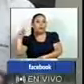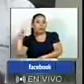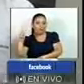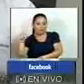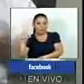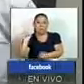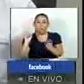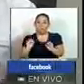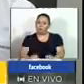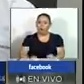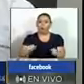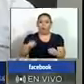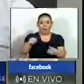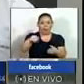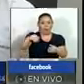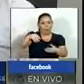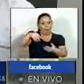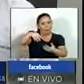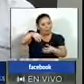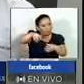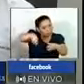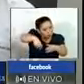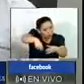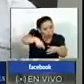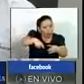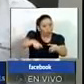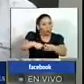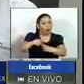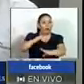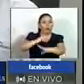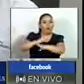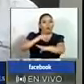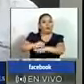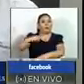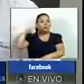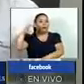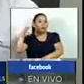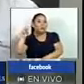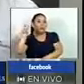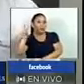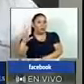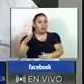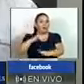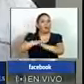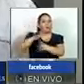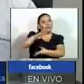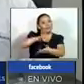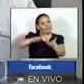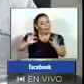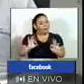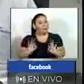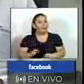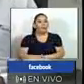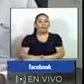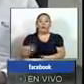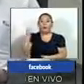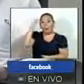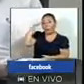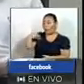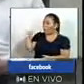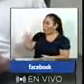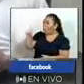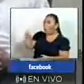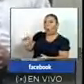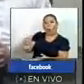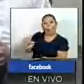en la producción del cemento se emite menos CO2 y eso es bueno para el medio ambiente. Otro de los cambios importantes también es